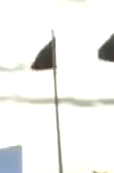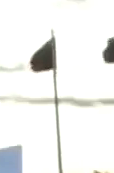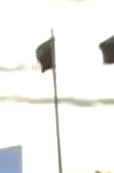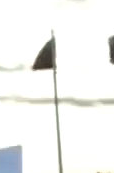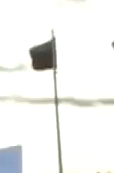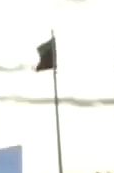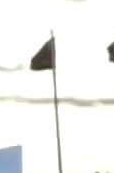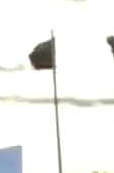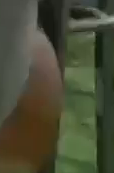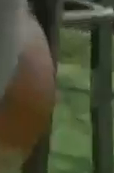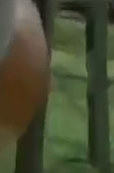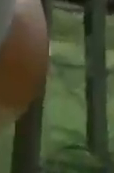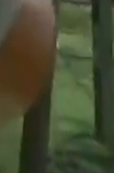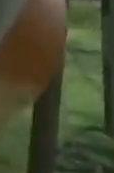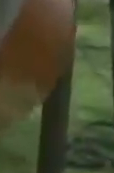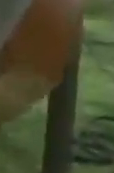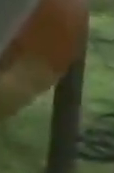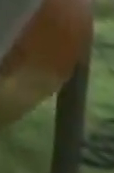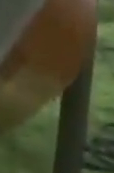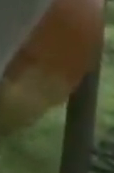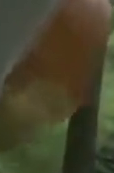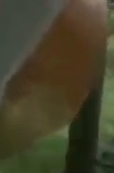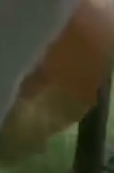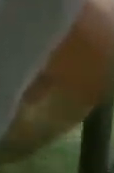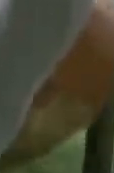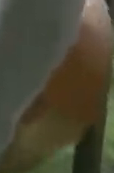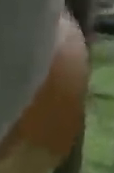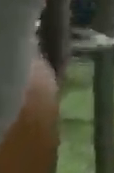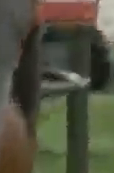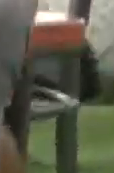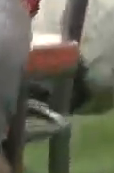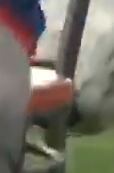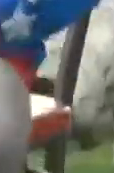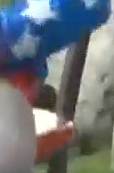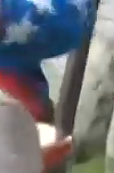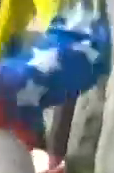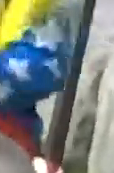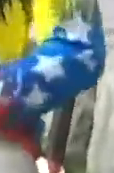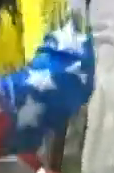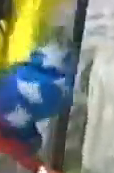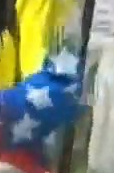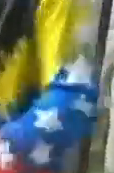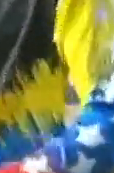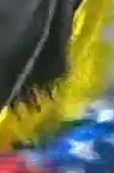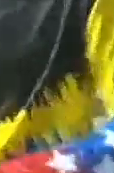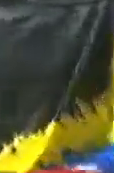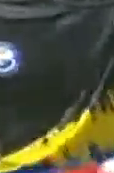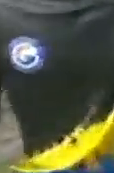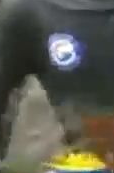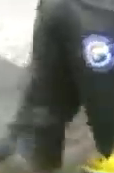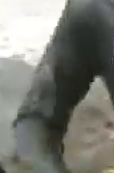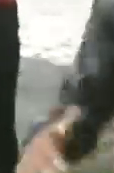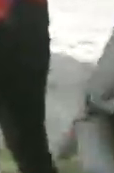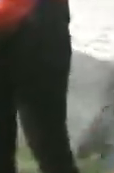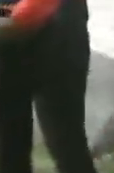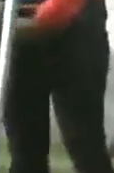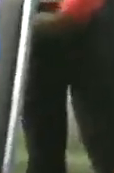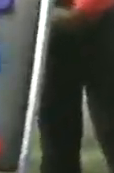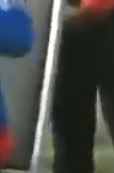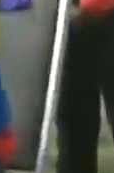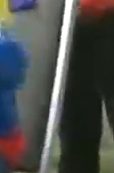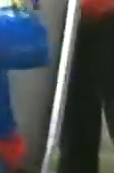de Miranda en el estado La Guaira. Despedimos esta transmisión donde los protagonistas han sido sin duda alguna el motor